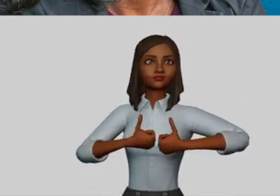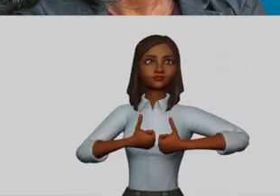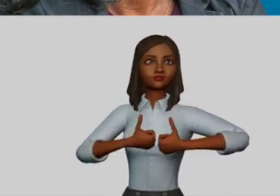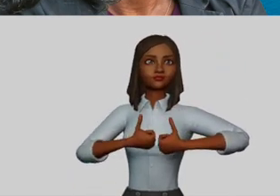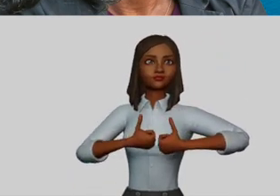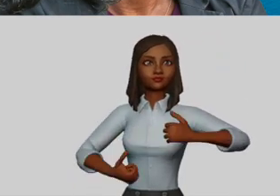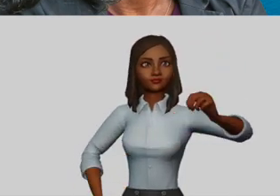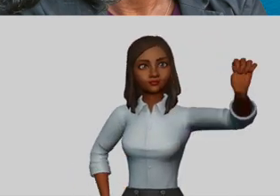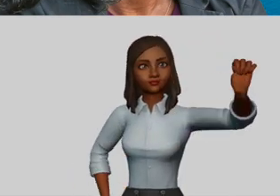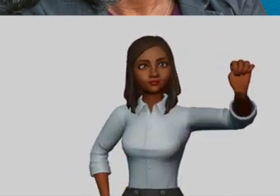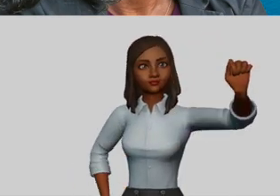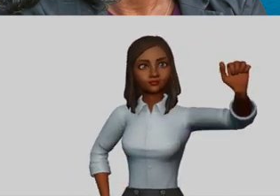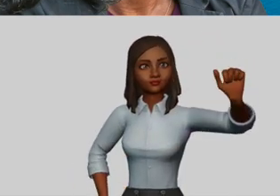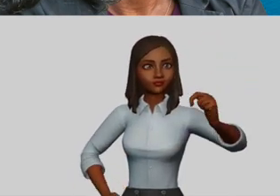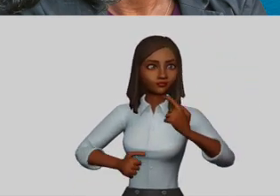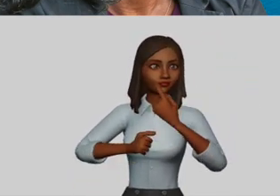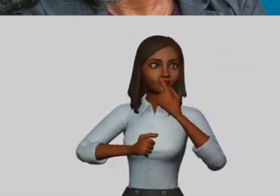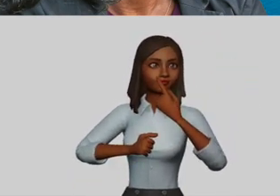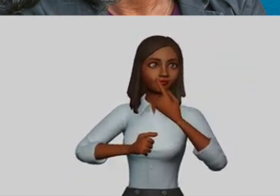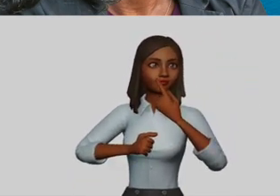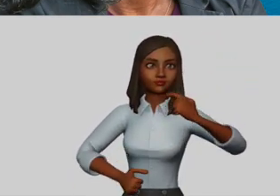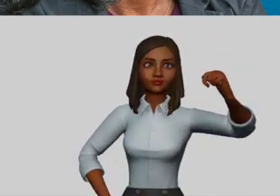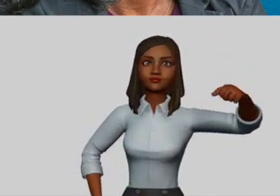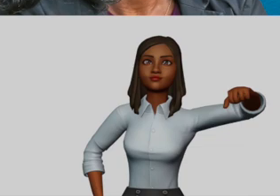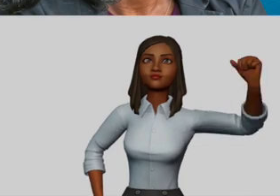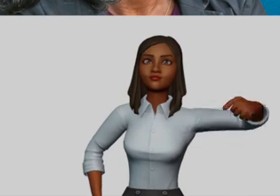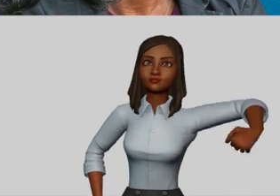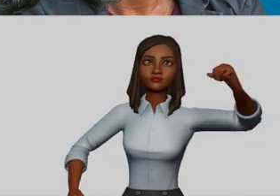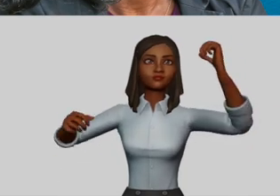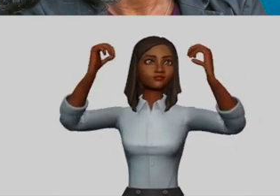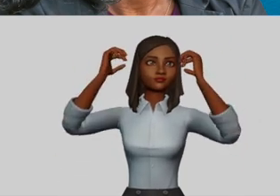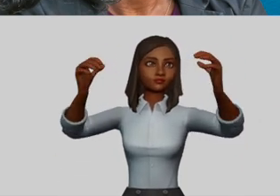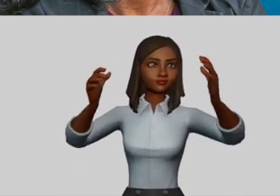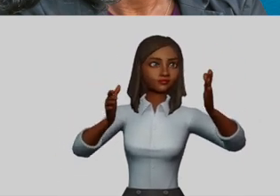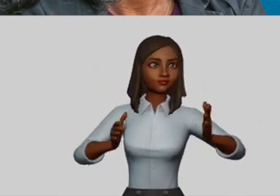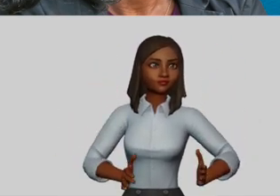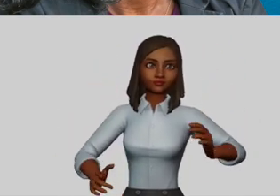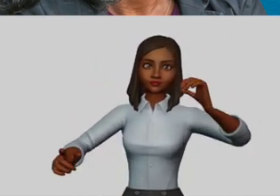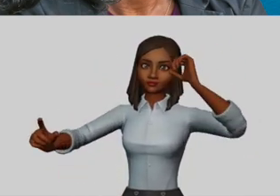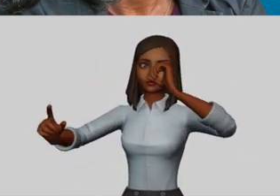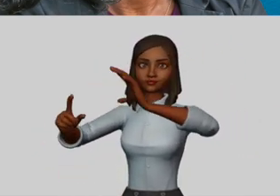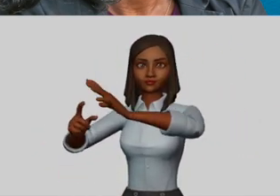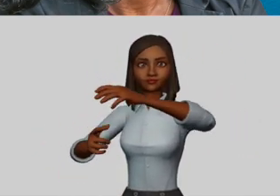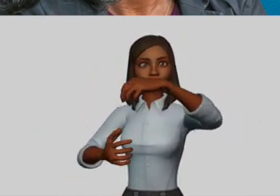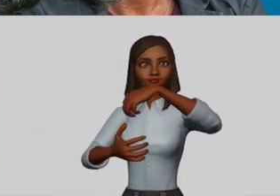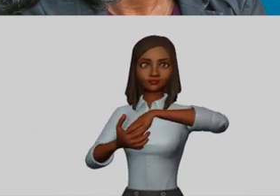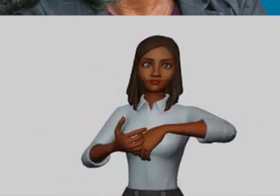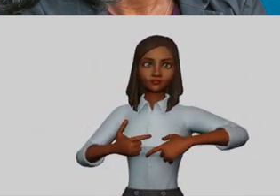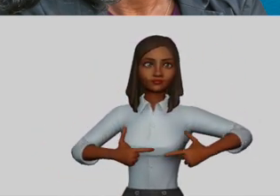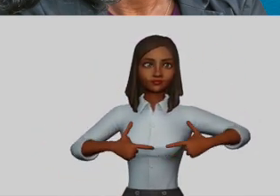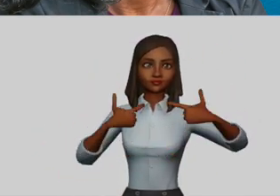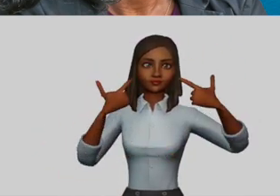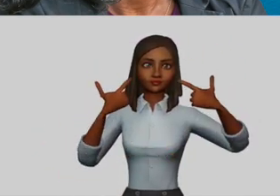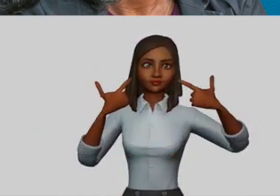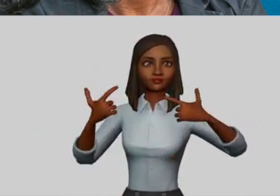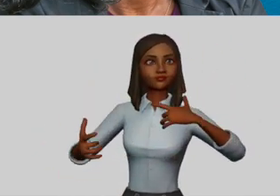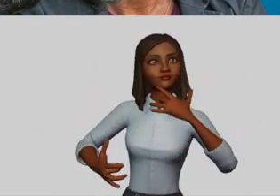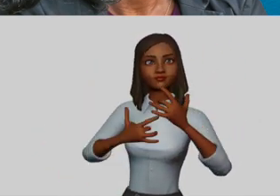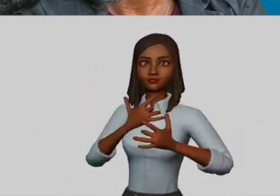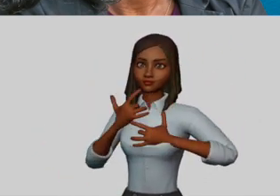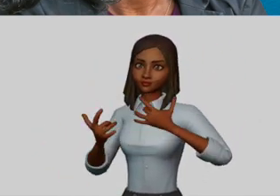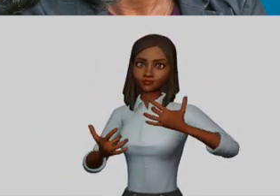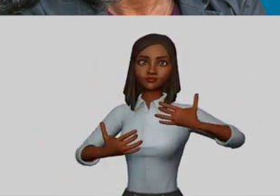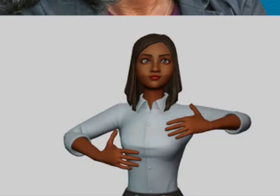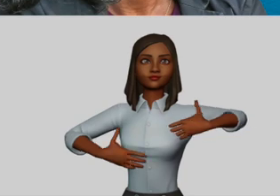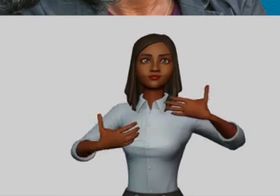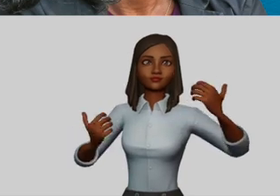mi tía, que de verdad hasta ahora, ¿verdad?, vive en el campo, vive con nuestros familiares, no ha